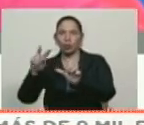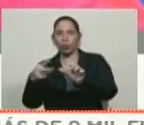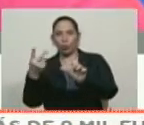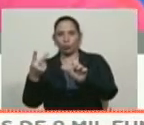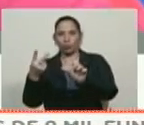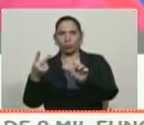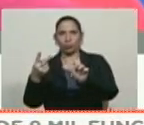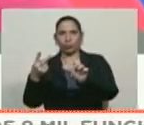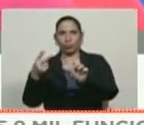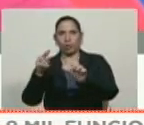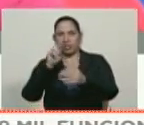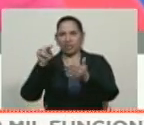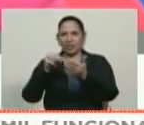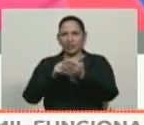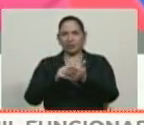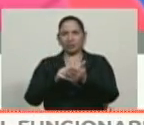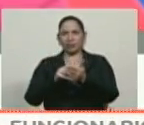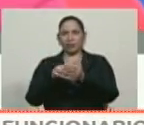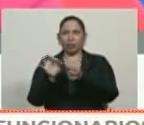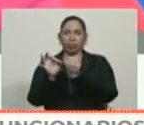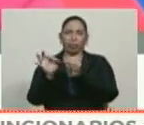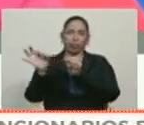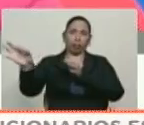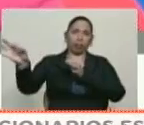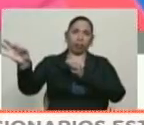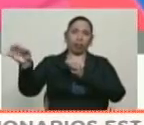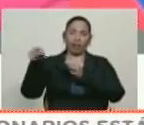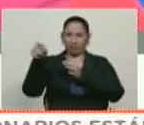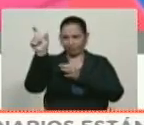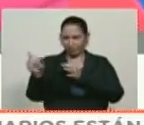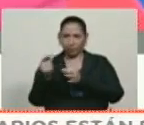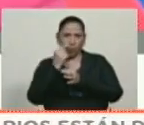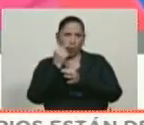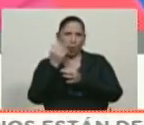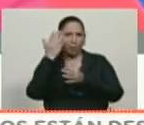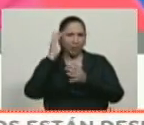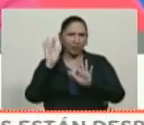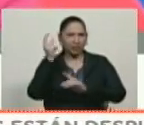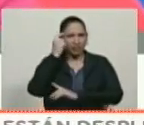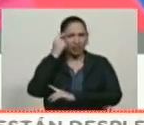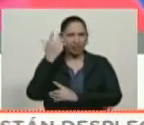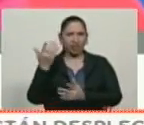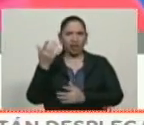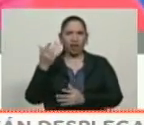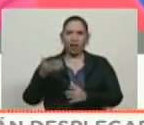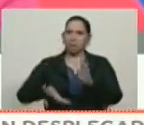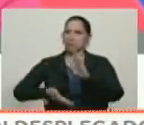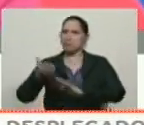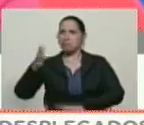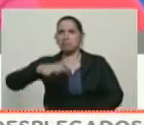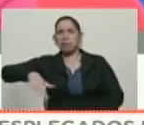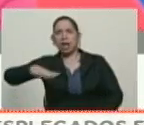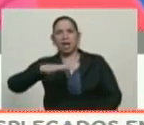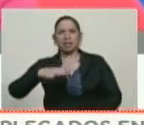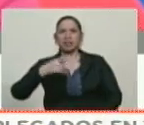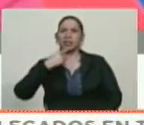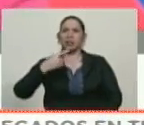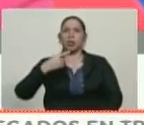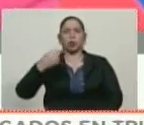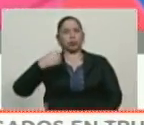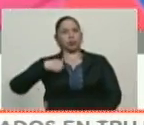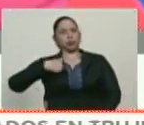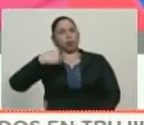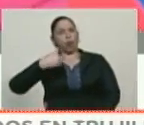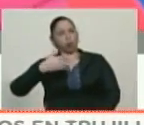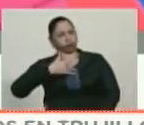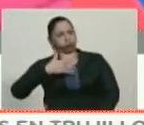nivel nacional también quedó bien, pero bien lejos. Este señor de repente un día se fue a una plaza pública y se autoproclamó presidente de